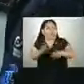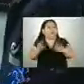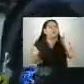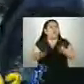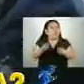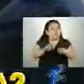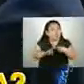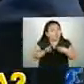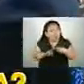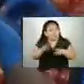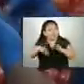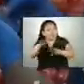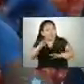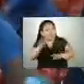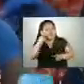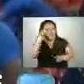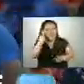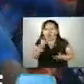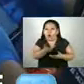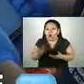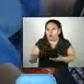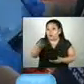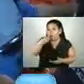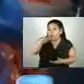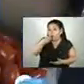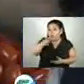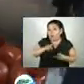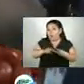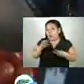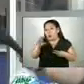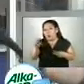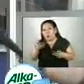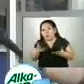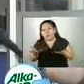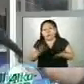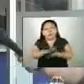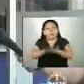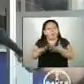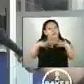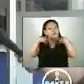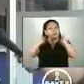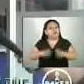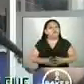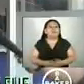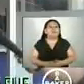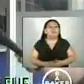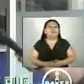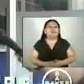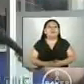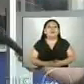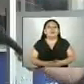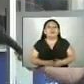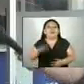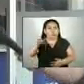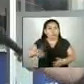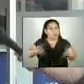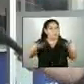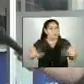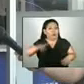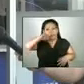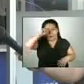alza se encuentran principalmente productos de la canasta básica y elementos de bioseguridad. Ya iniciamos justamente esta labor